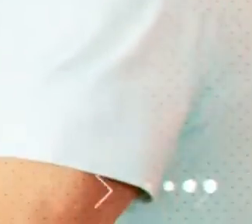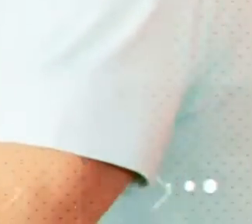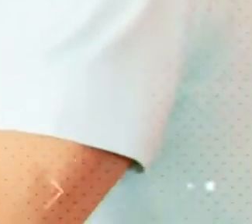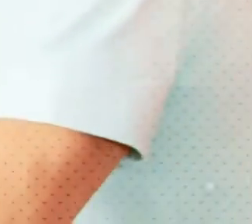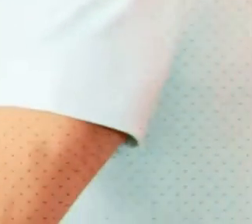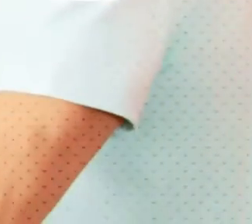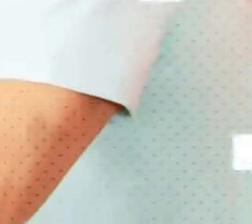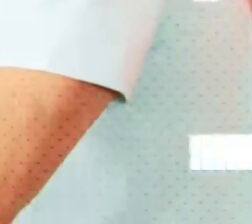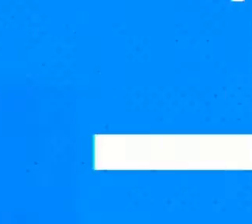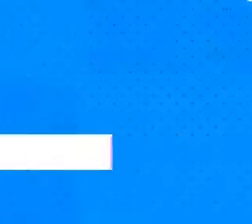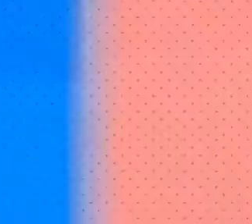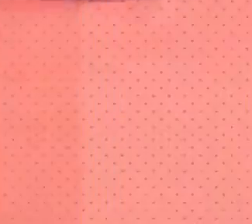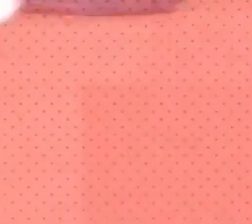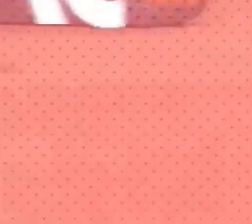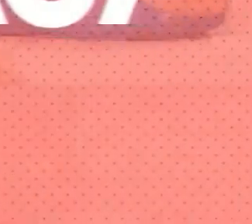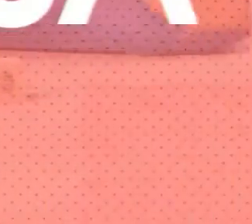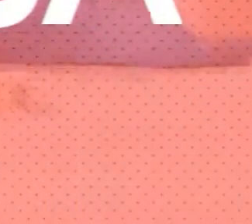mi mente